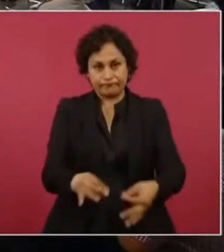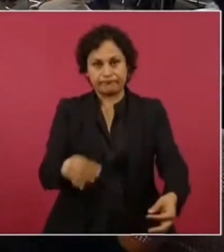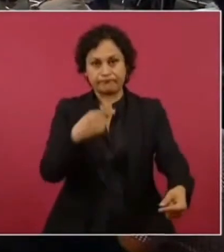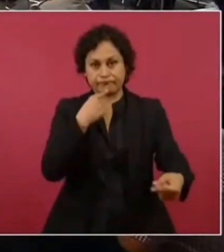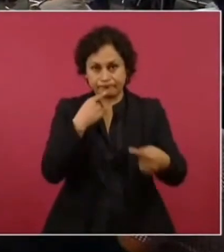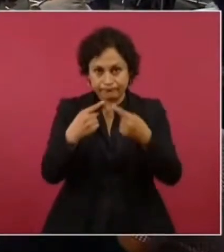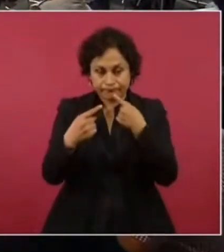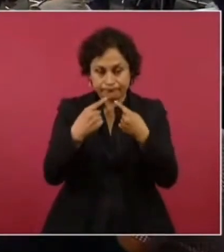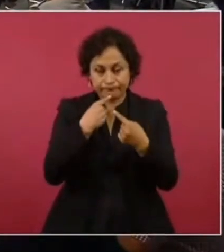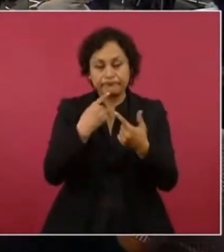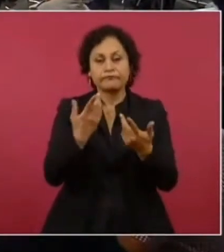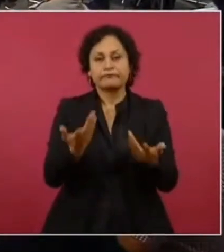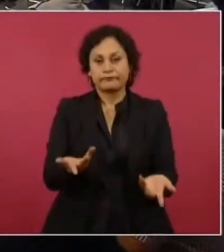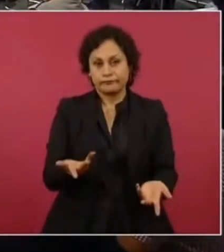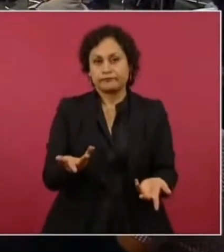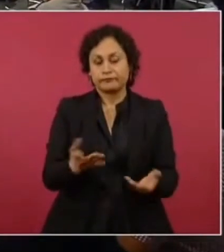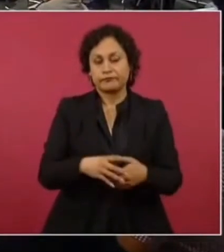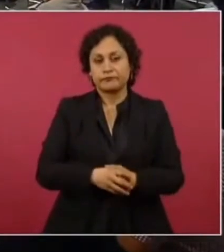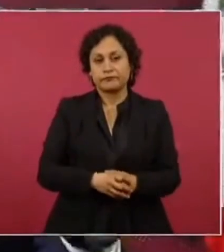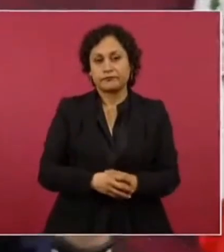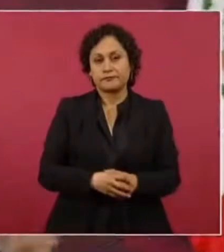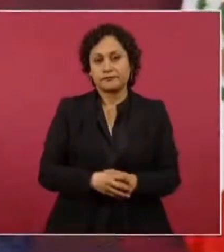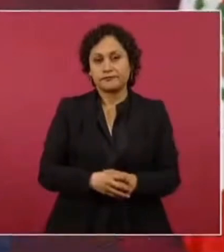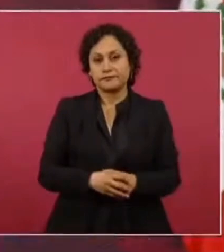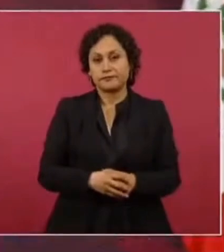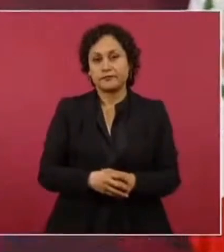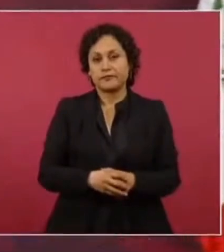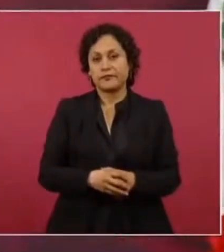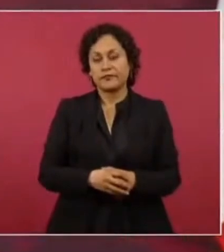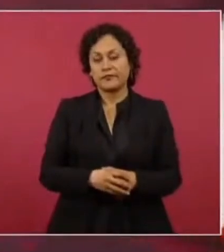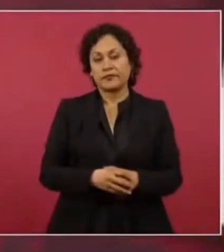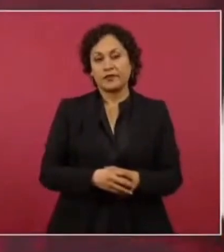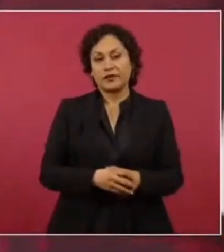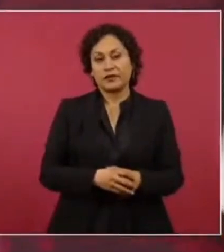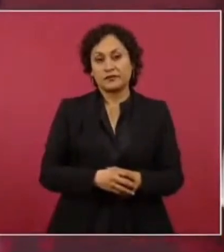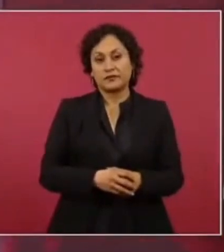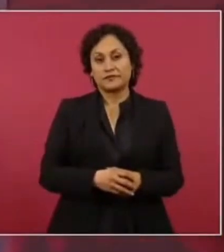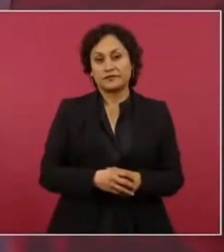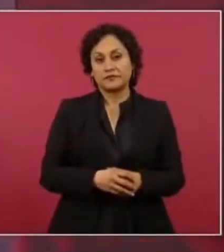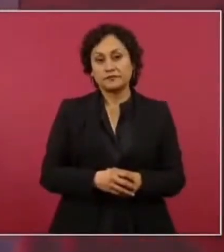a lo que se refirió de manera muy diplomática